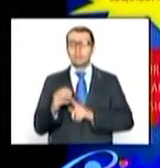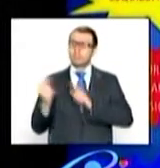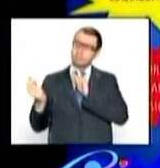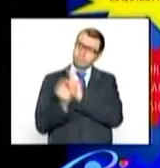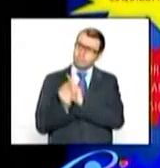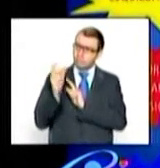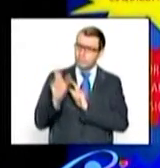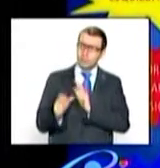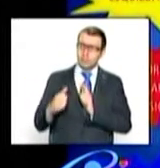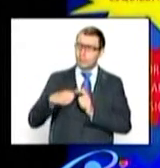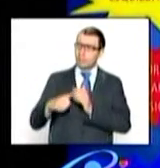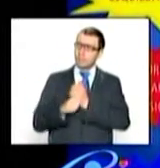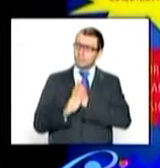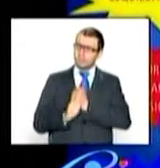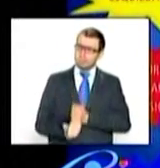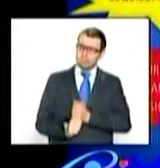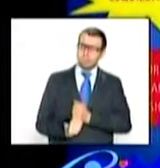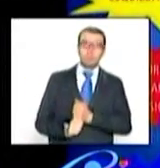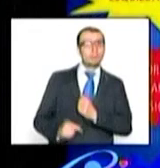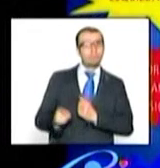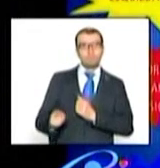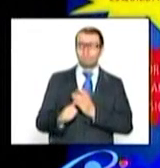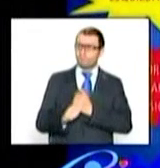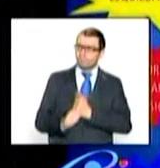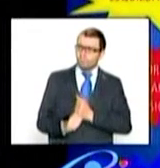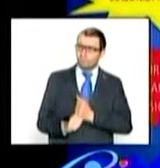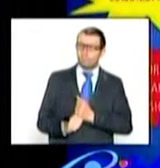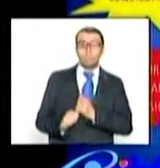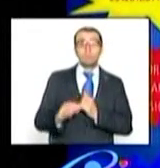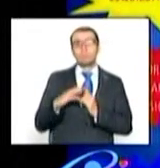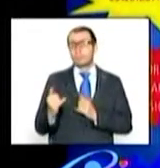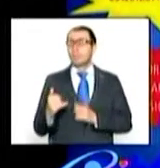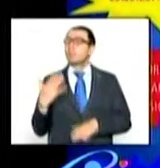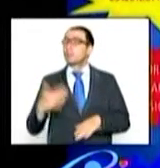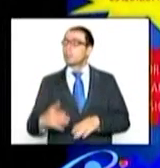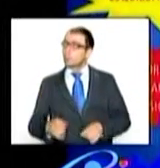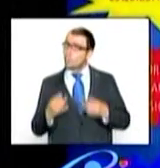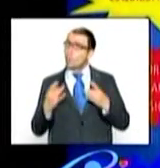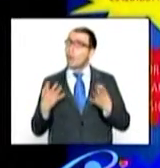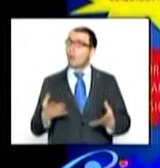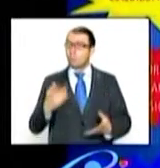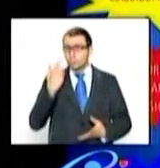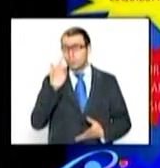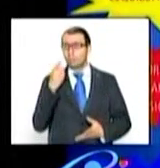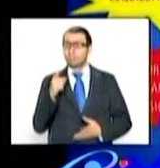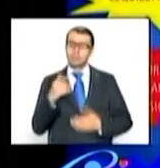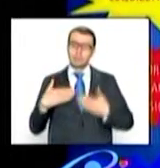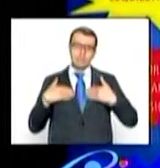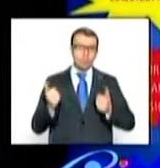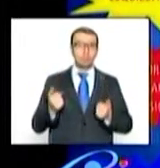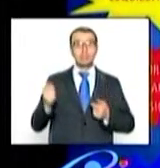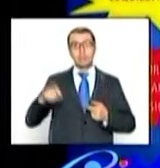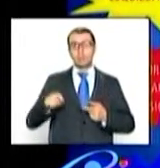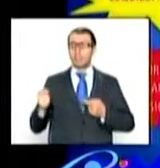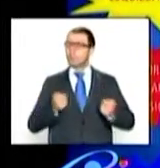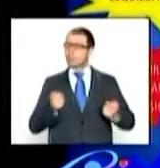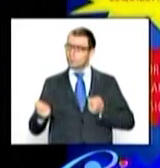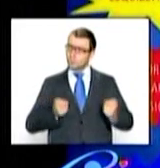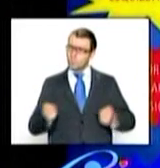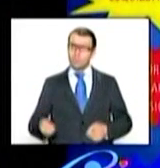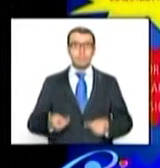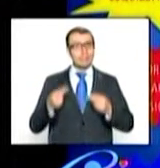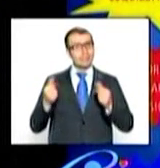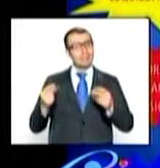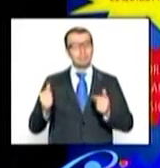patología delicada, de importante repercusión a nivel de la salud y que debe ser tratada adecuadamente. Entonces muchas veces no solamente